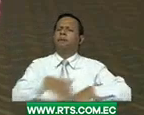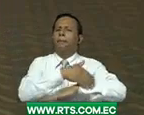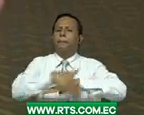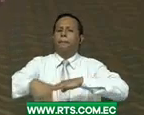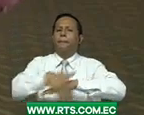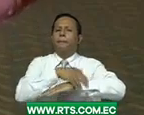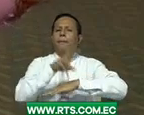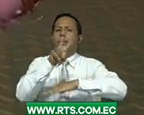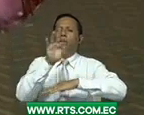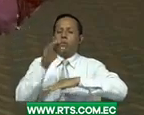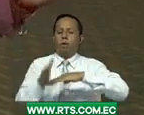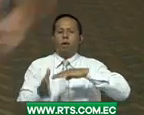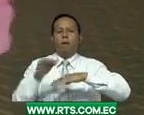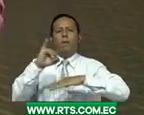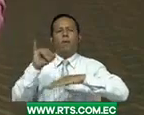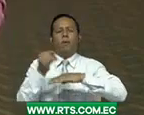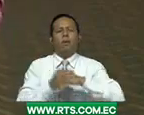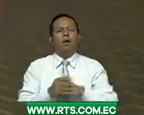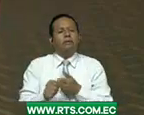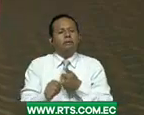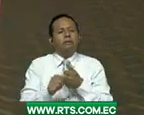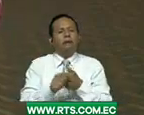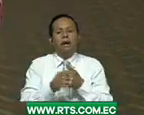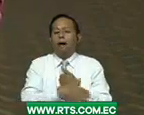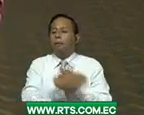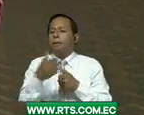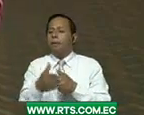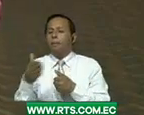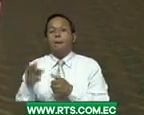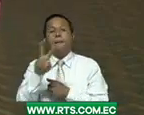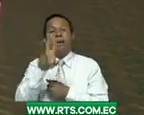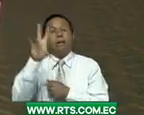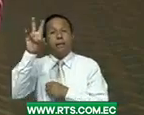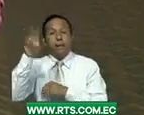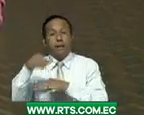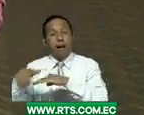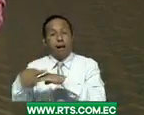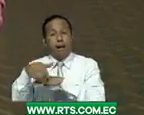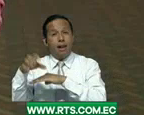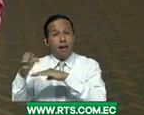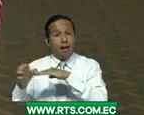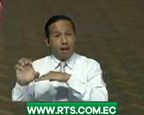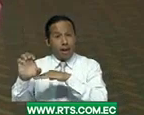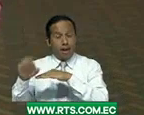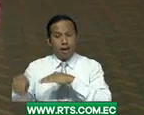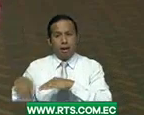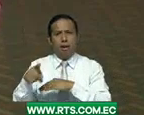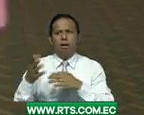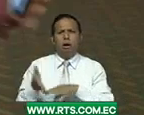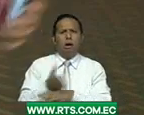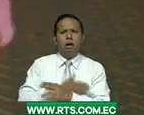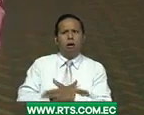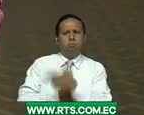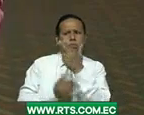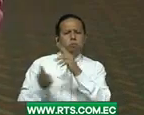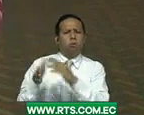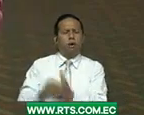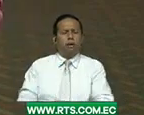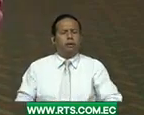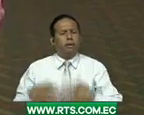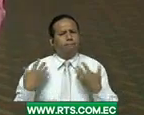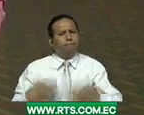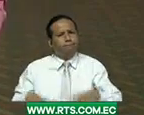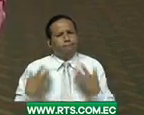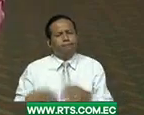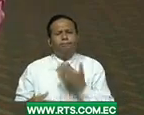29 y la J. A pocas cuadras de acá, en la 27 y la E, se dio un hecho violento, un crimen en donde, más que nada, el escenario